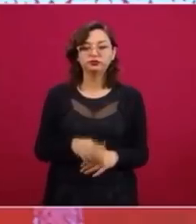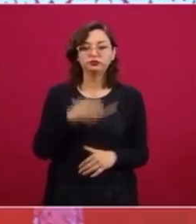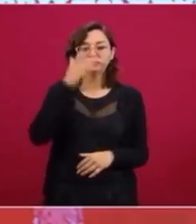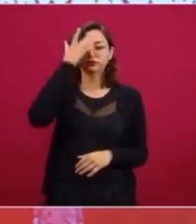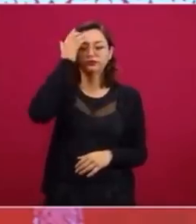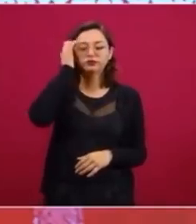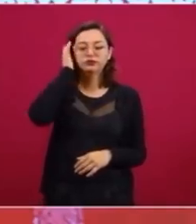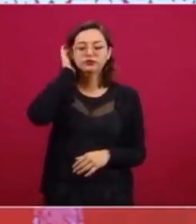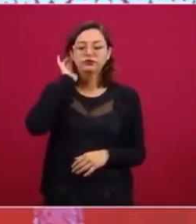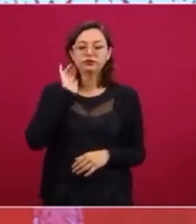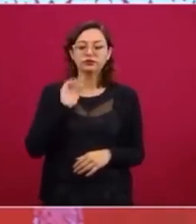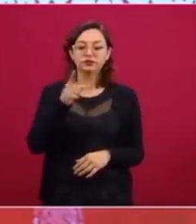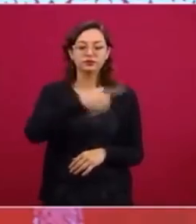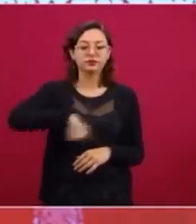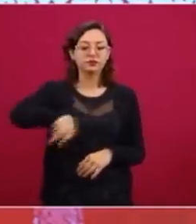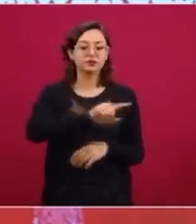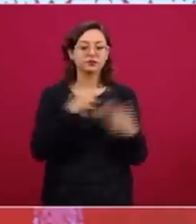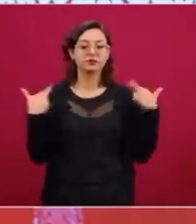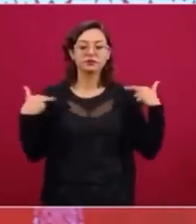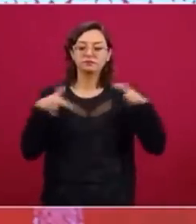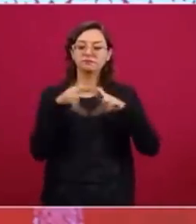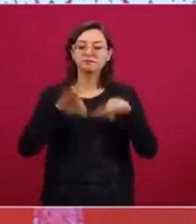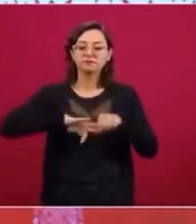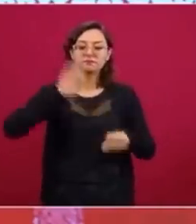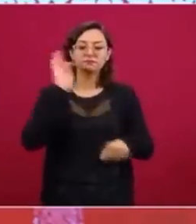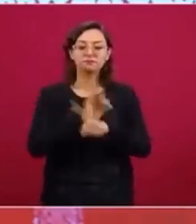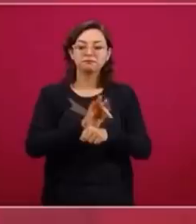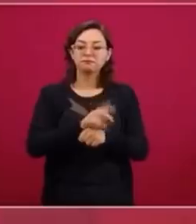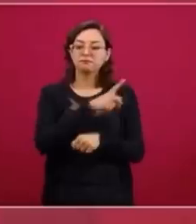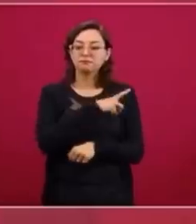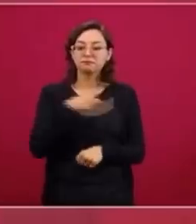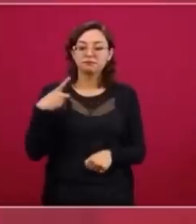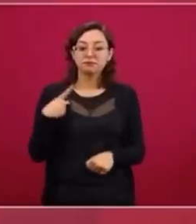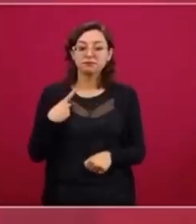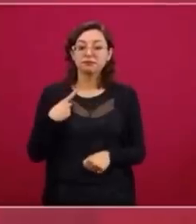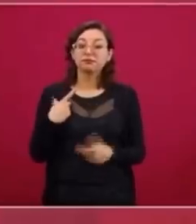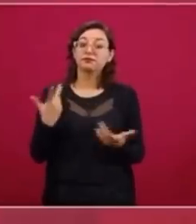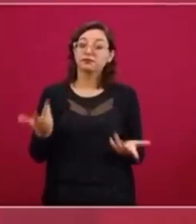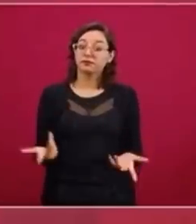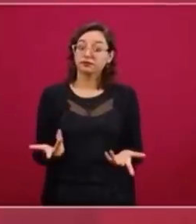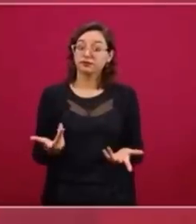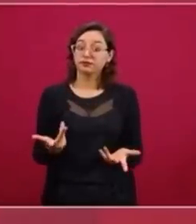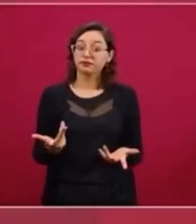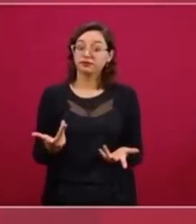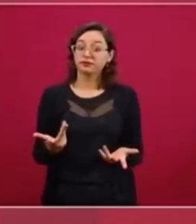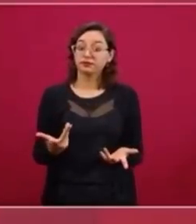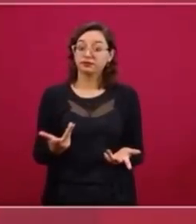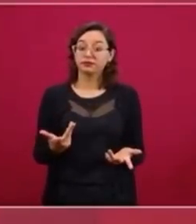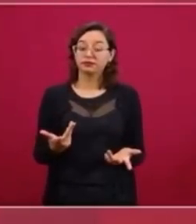hay que defenderlos y no cometer también el error